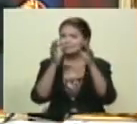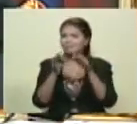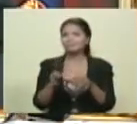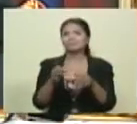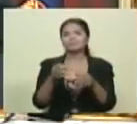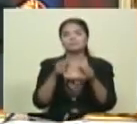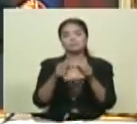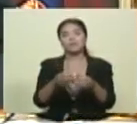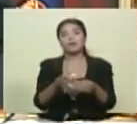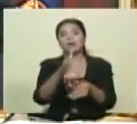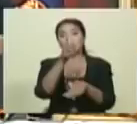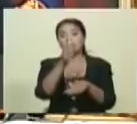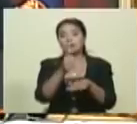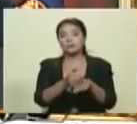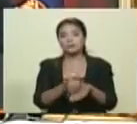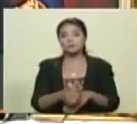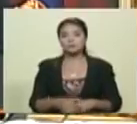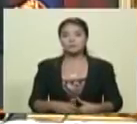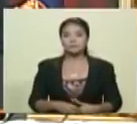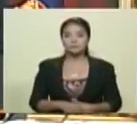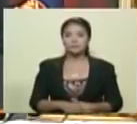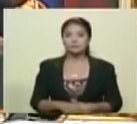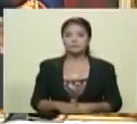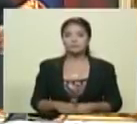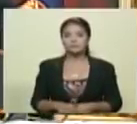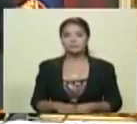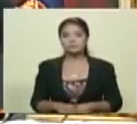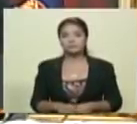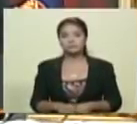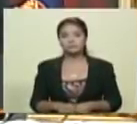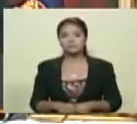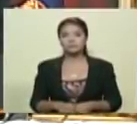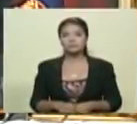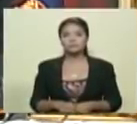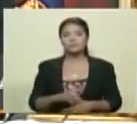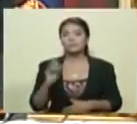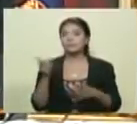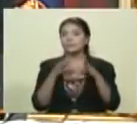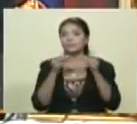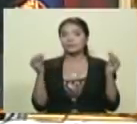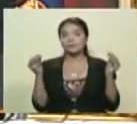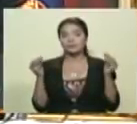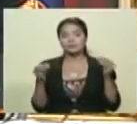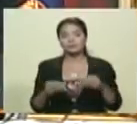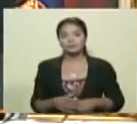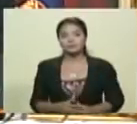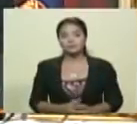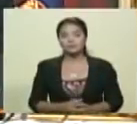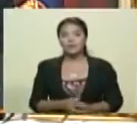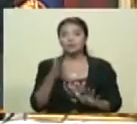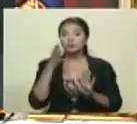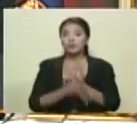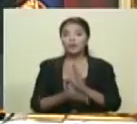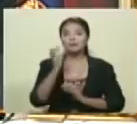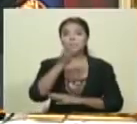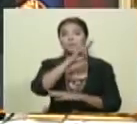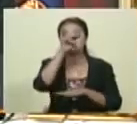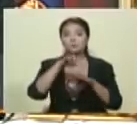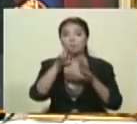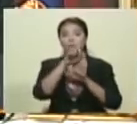las responsabilidades de todos los hechos violentos y de todos los crímenes a través de la Asamblea Nacional